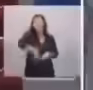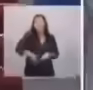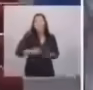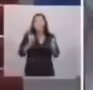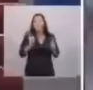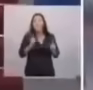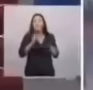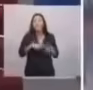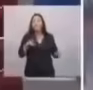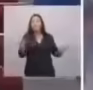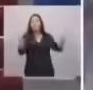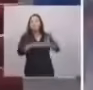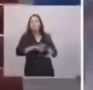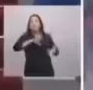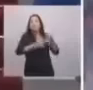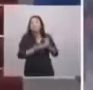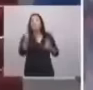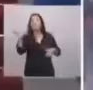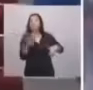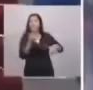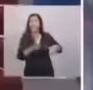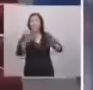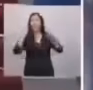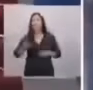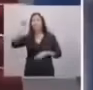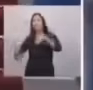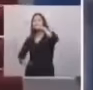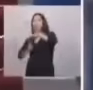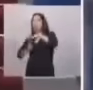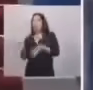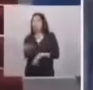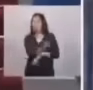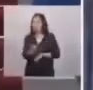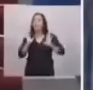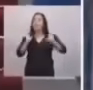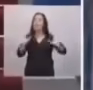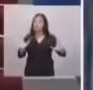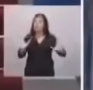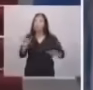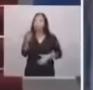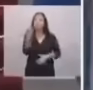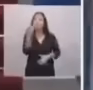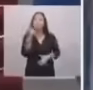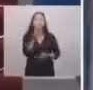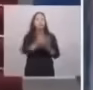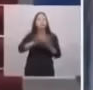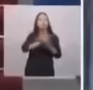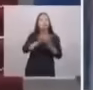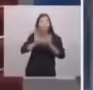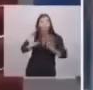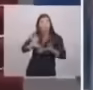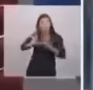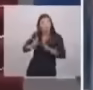avisó todo lo que está pasando que la mayoría digo es consecuencia de lo que sucedió hasta ahora todo lo que va pas en elto